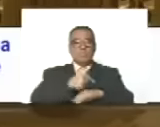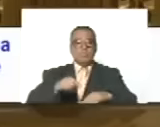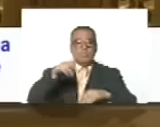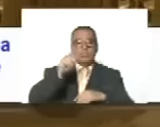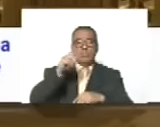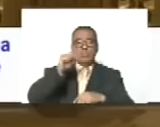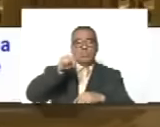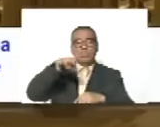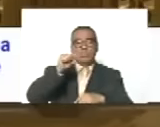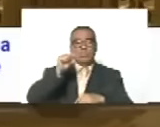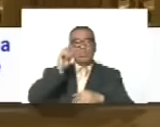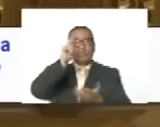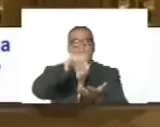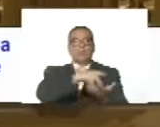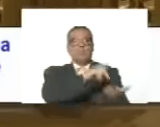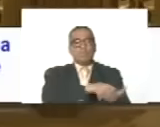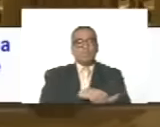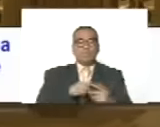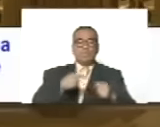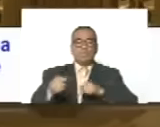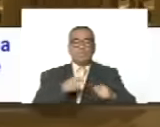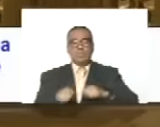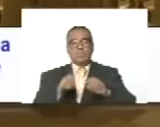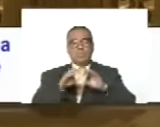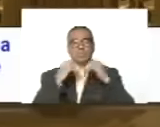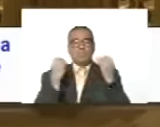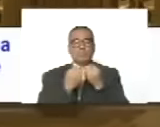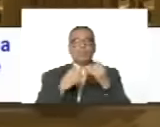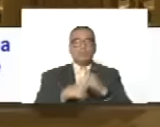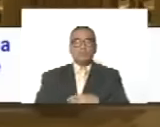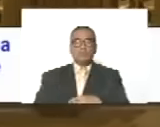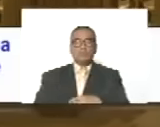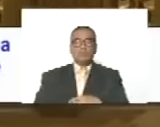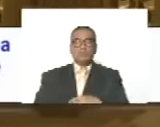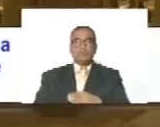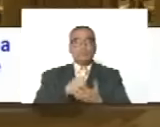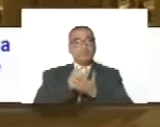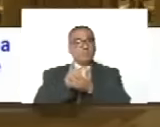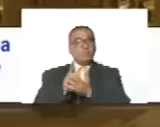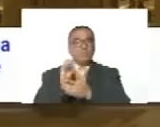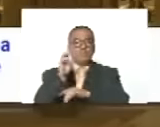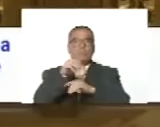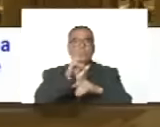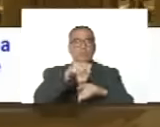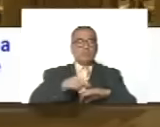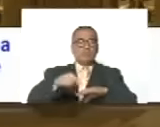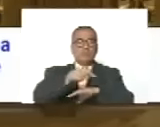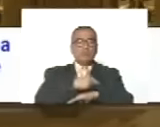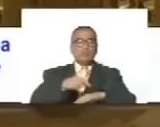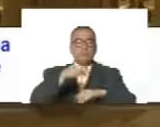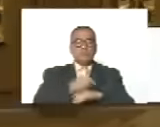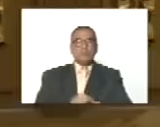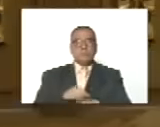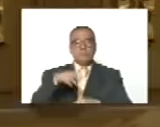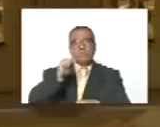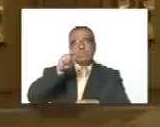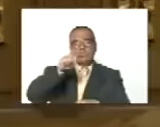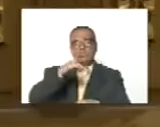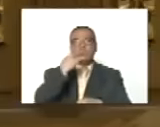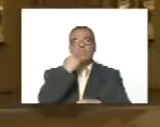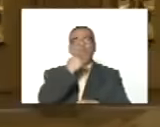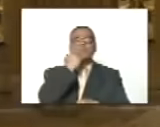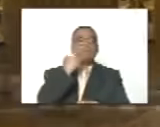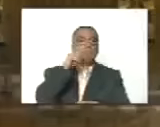Palestina para su participación en los asuntos de la organización. Que sirva de mensaje para el gobierno sionista de